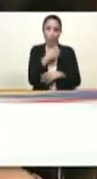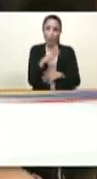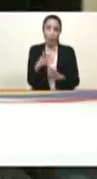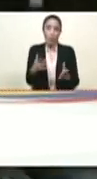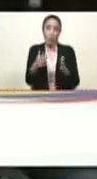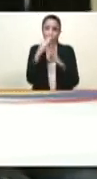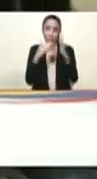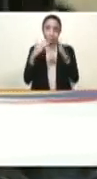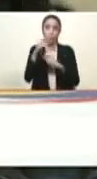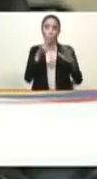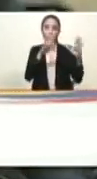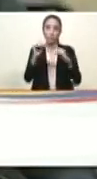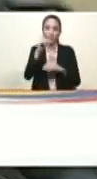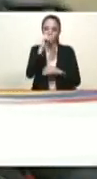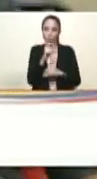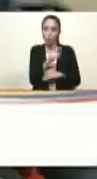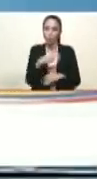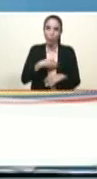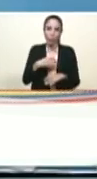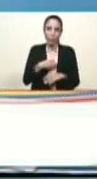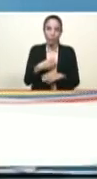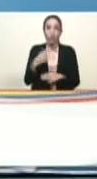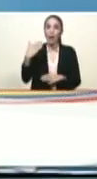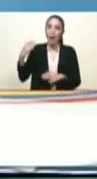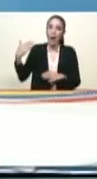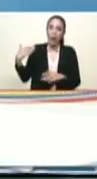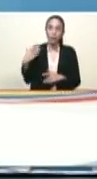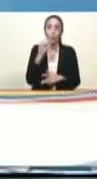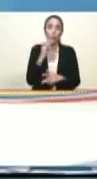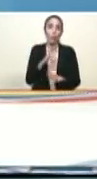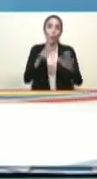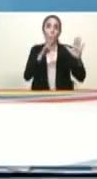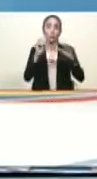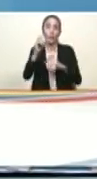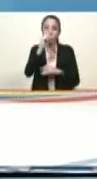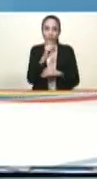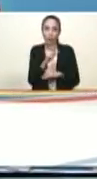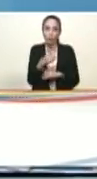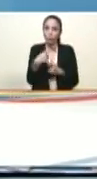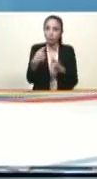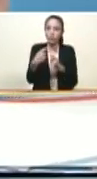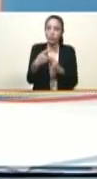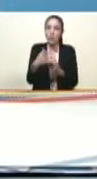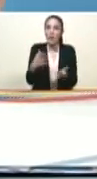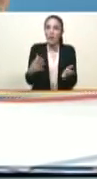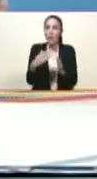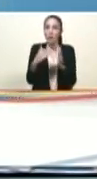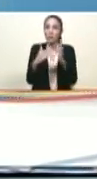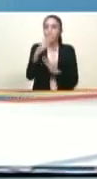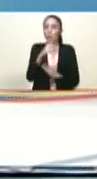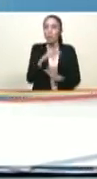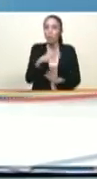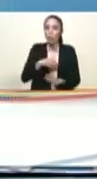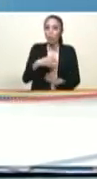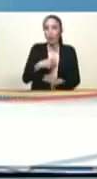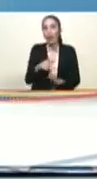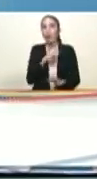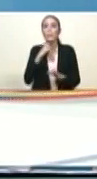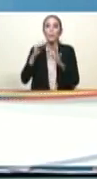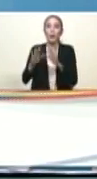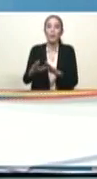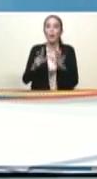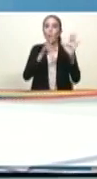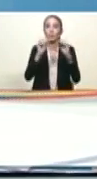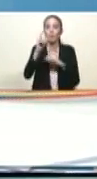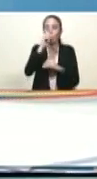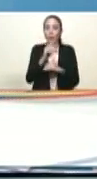de los 80 años. Si usted supera los 80 años, se queda sin pensión. Es, usted tiene que morirse a los 80 años, pues, porque después no va a